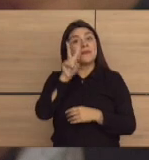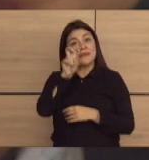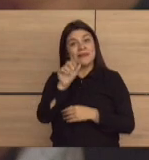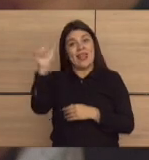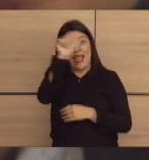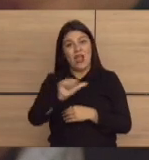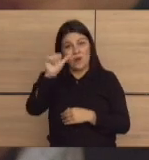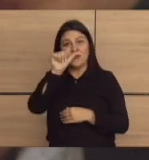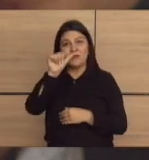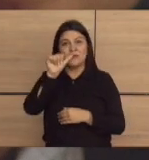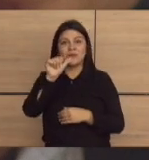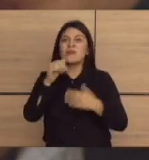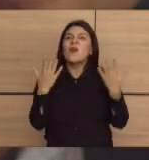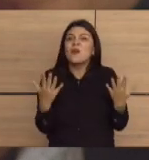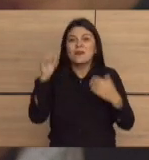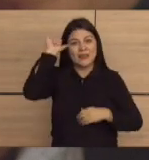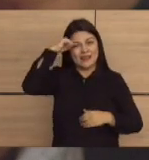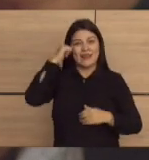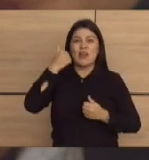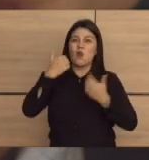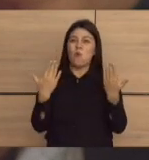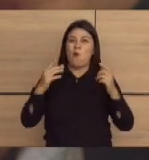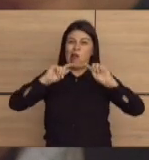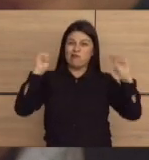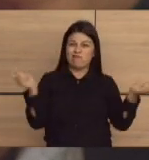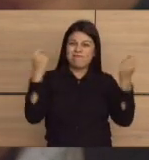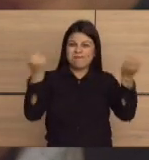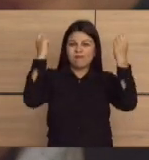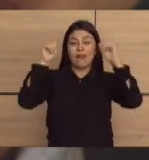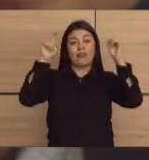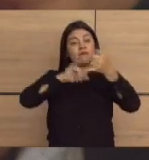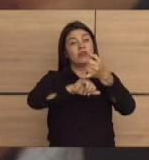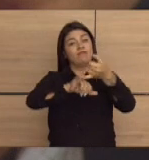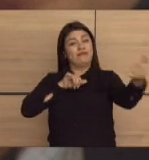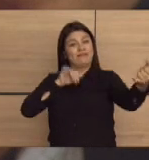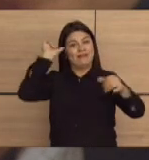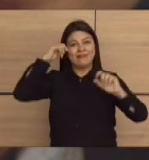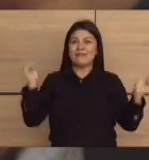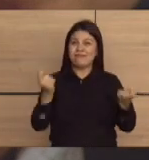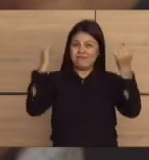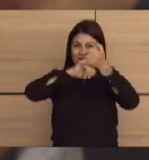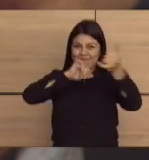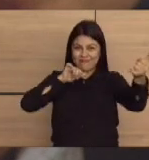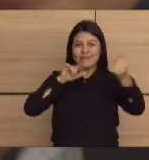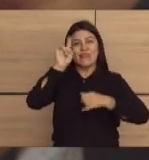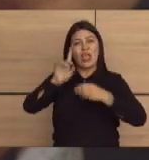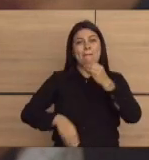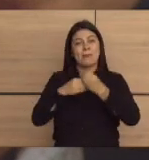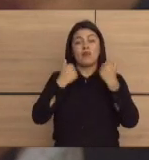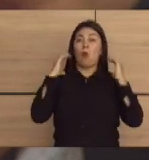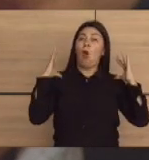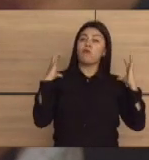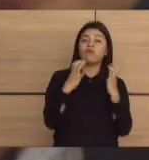recordábamos la gesta heroica de la campaña libertadora. Días después recordábamos la llegada del libertador a